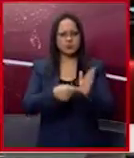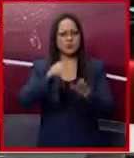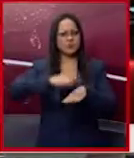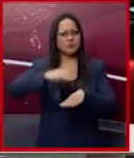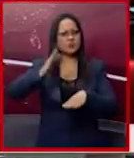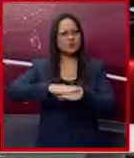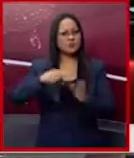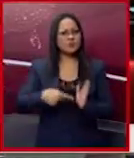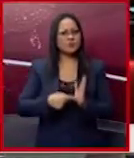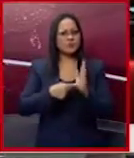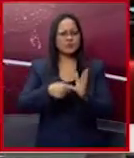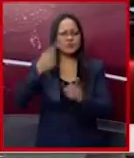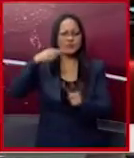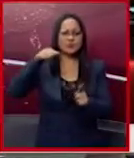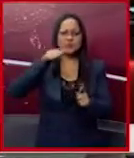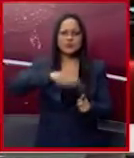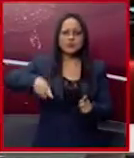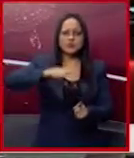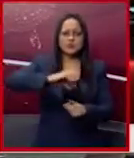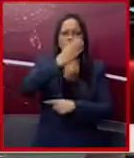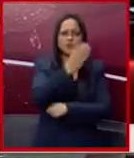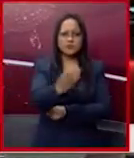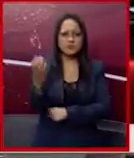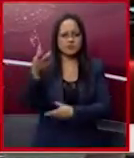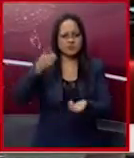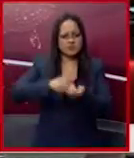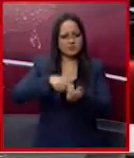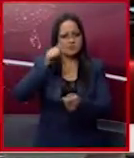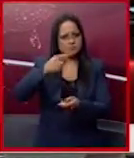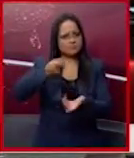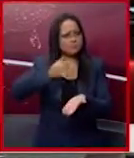mayor resistencia a las variaciones del cambio climático.